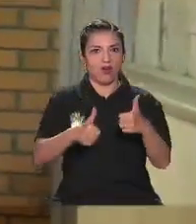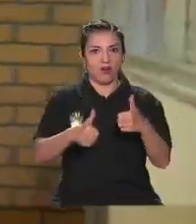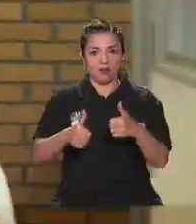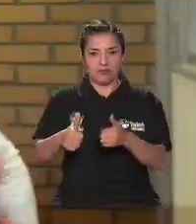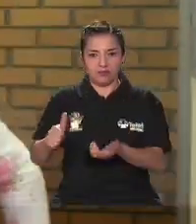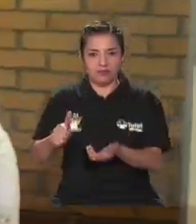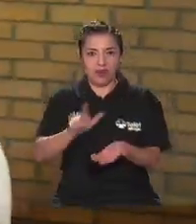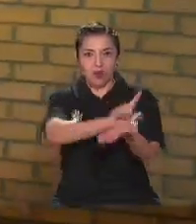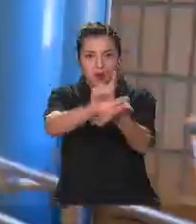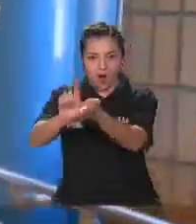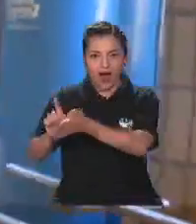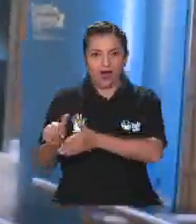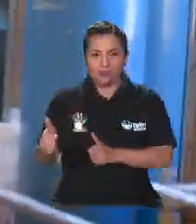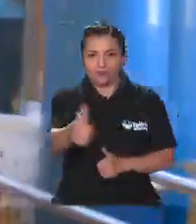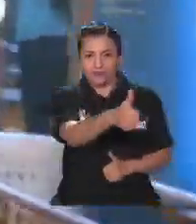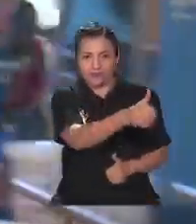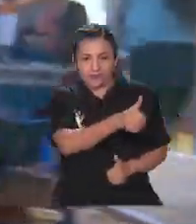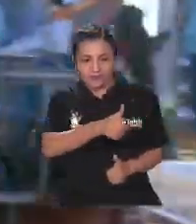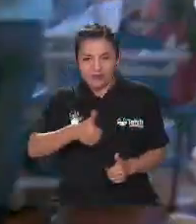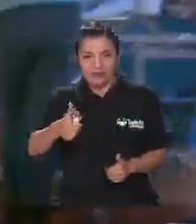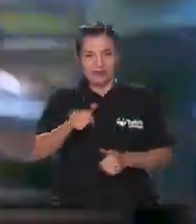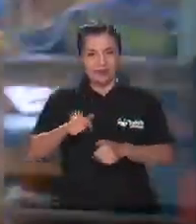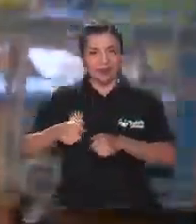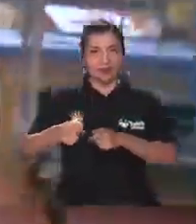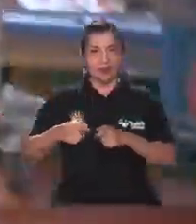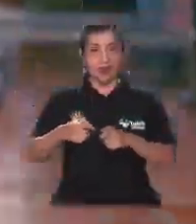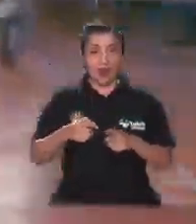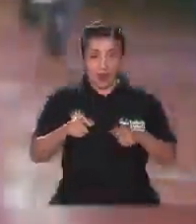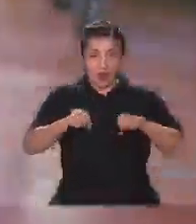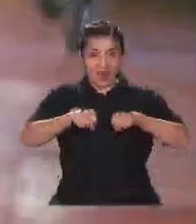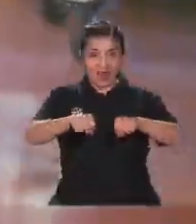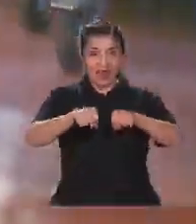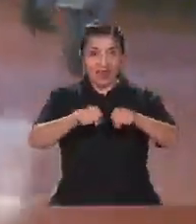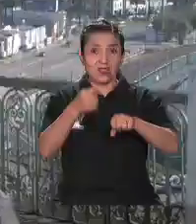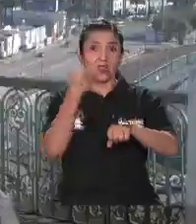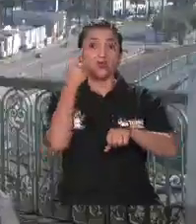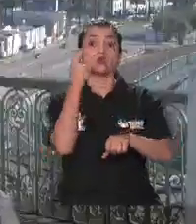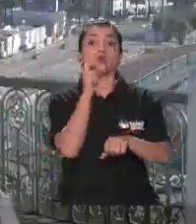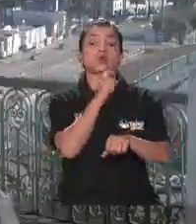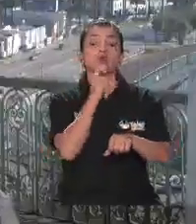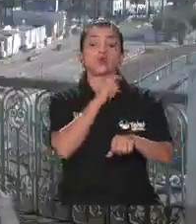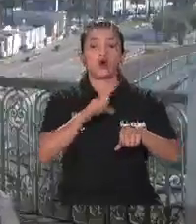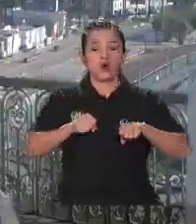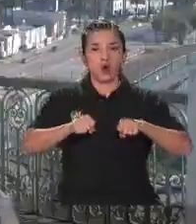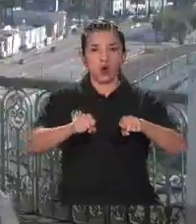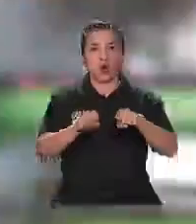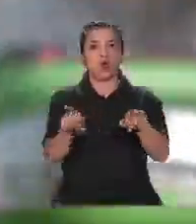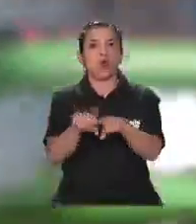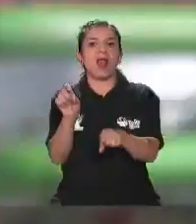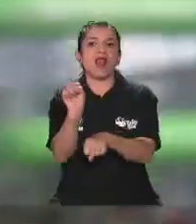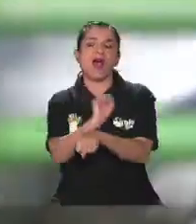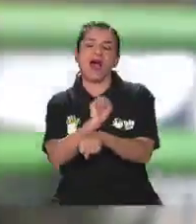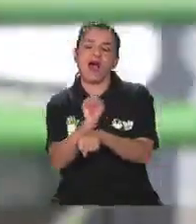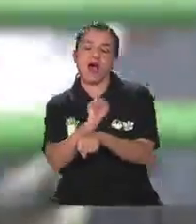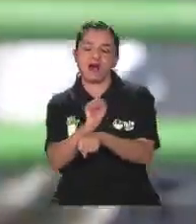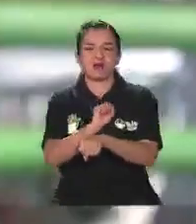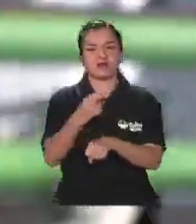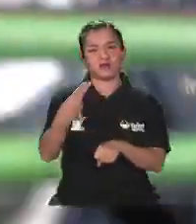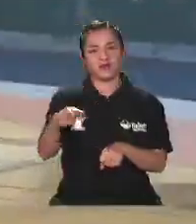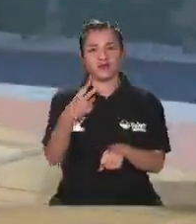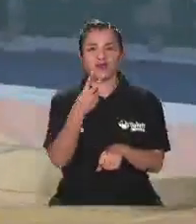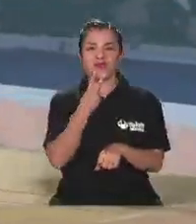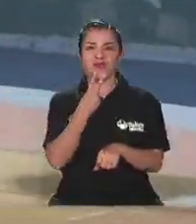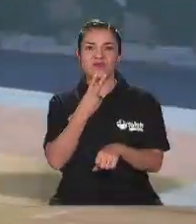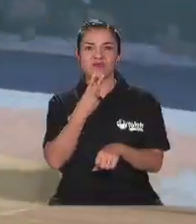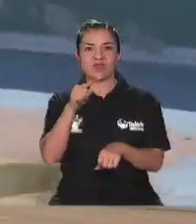Se movía para allá, para acá, un carrito azul y rojo. Su carrito, su auto, su carrito de su vida. De repente